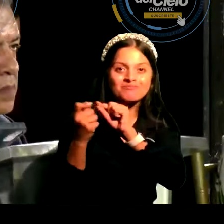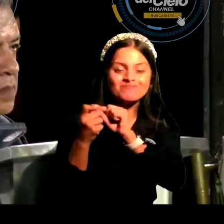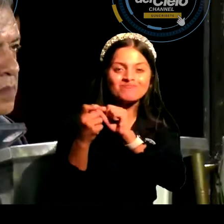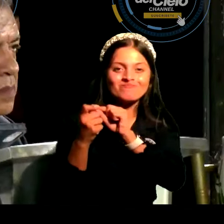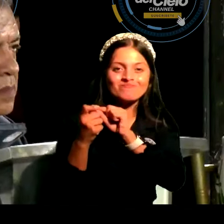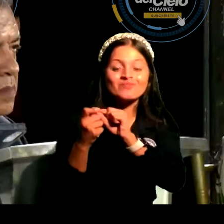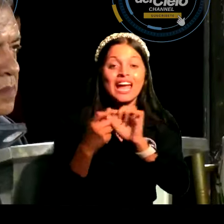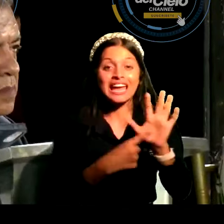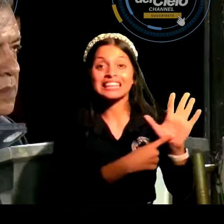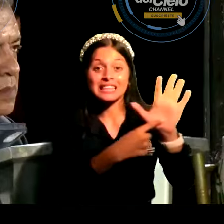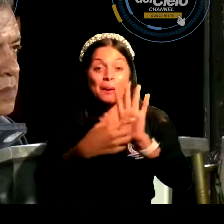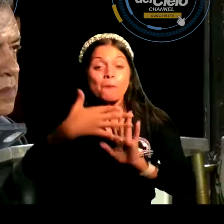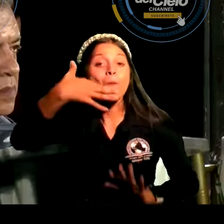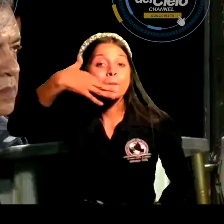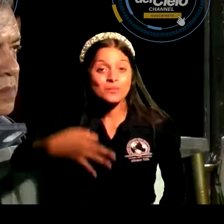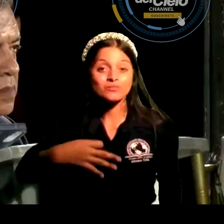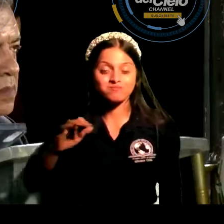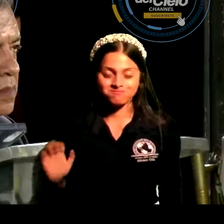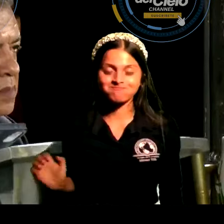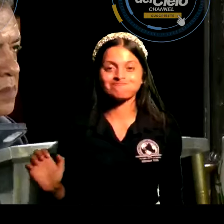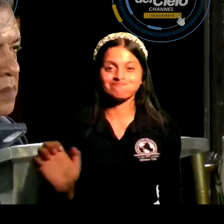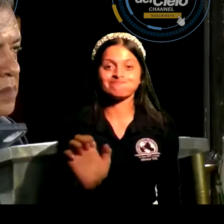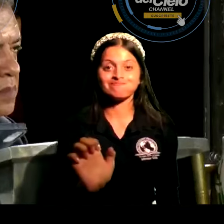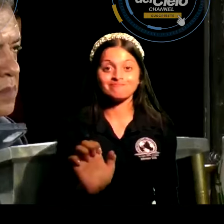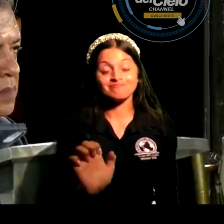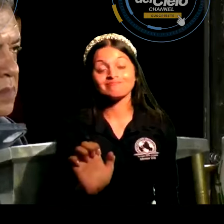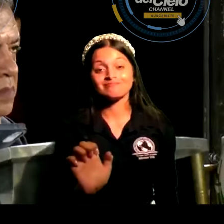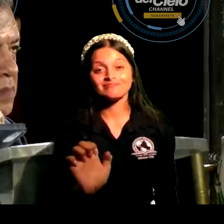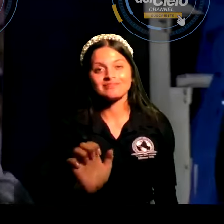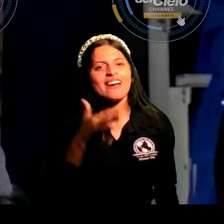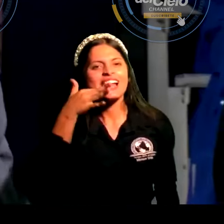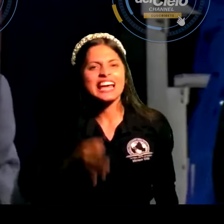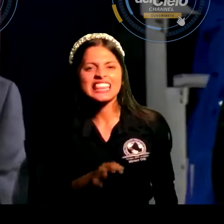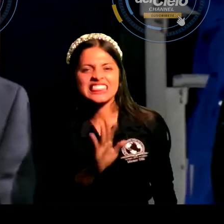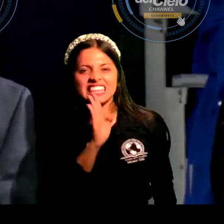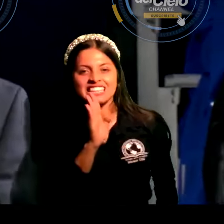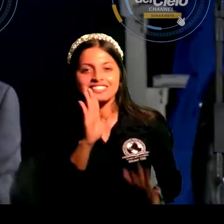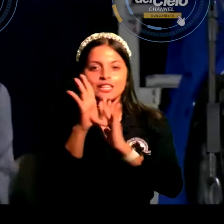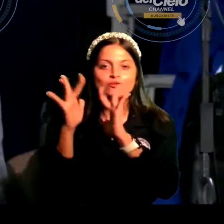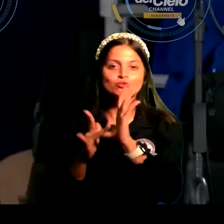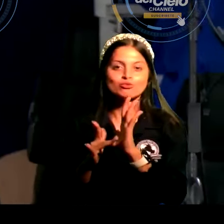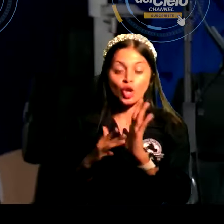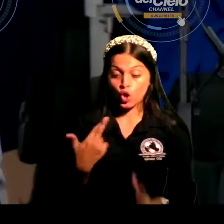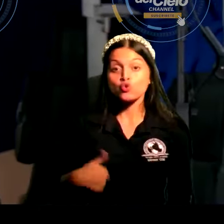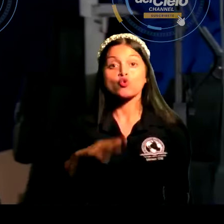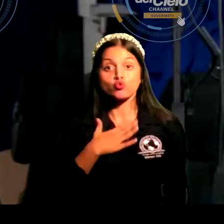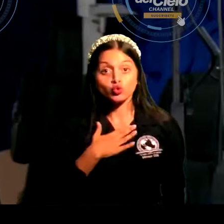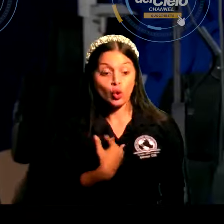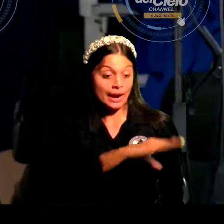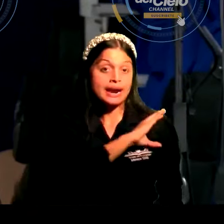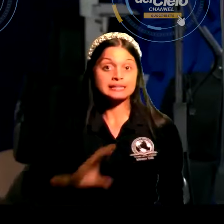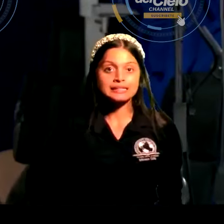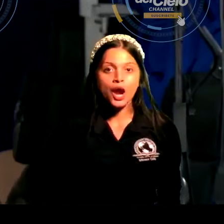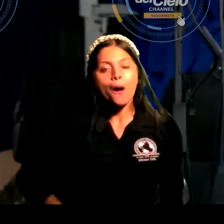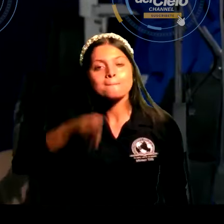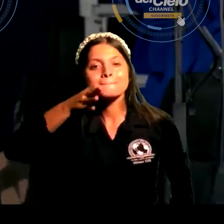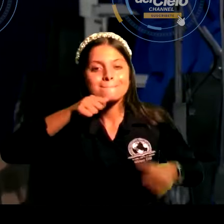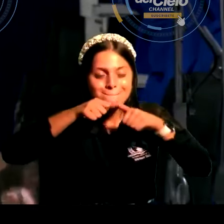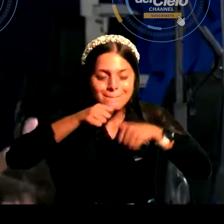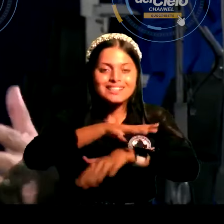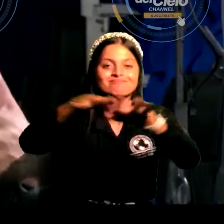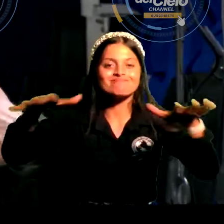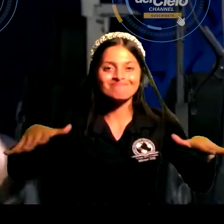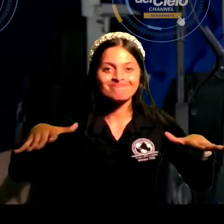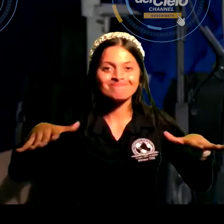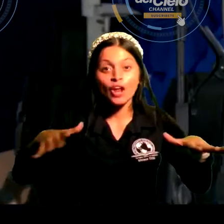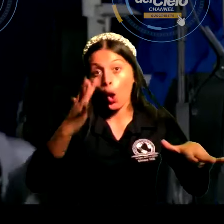el verdadero Evangelio. Y esa es la verdad que a nosotros nos toca predicar. El verdadero Evangelio dice que el ser humano